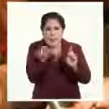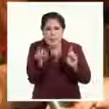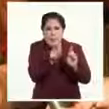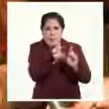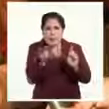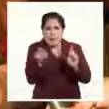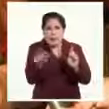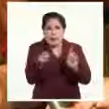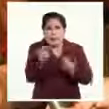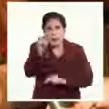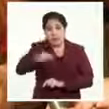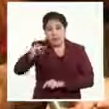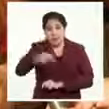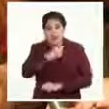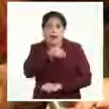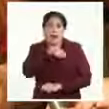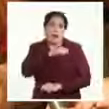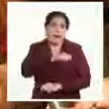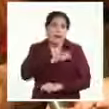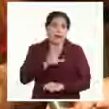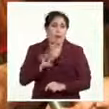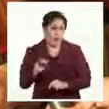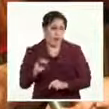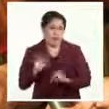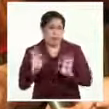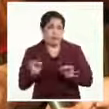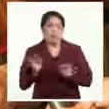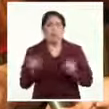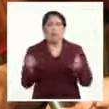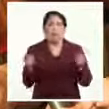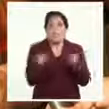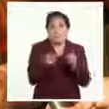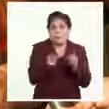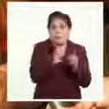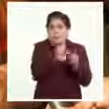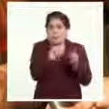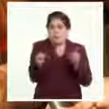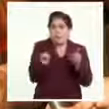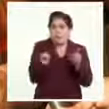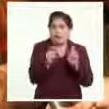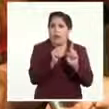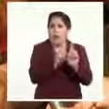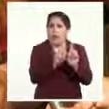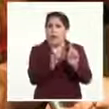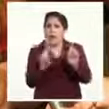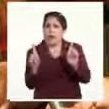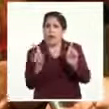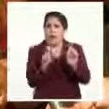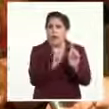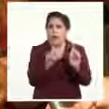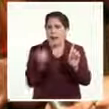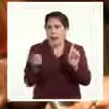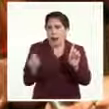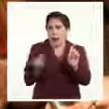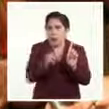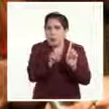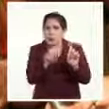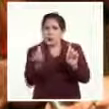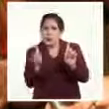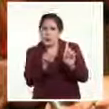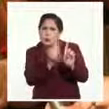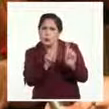dicho muy popular de la época, porque cuando crea la Onda Media en el año 37, la Onda Media tenía de